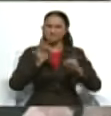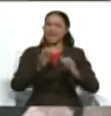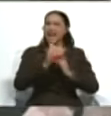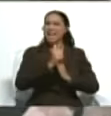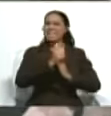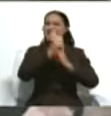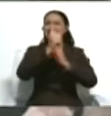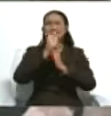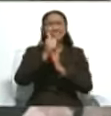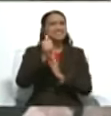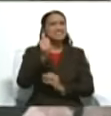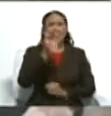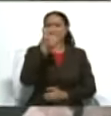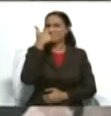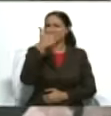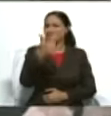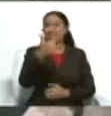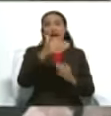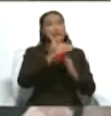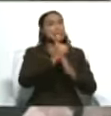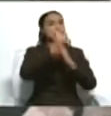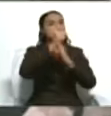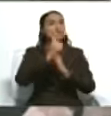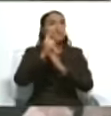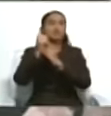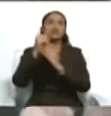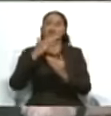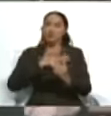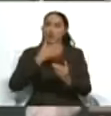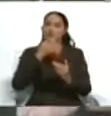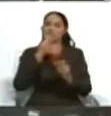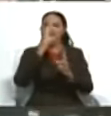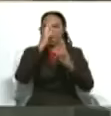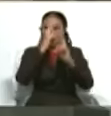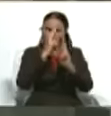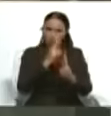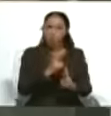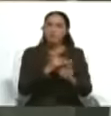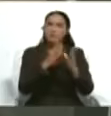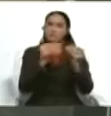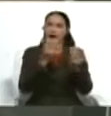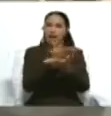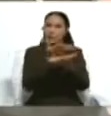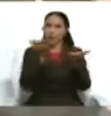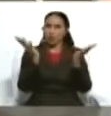líderes, tremendos líderes. Yo pido un reconocimiento para ellos, de verdad que sí.